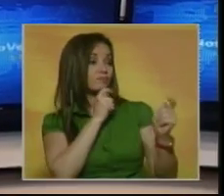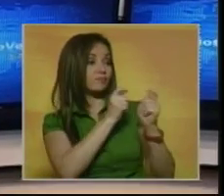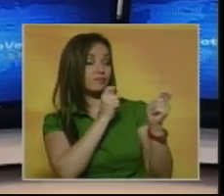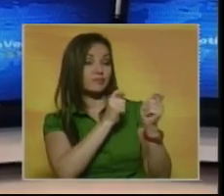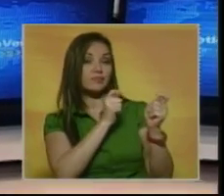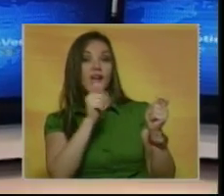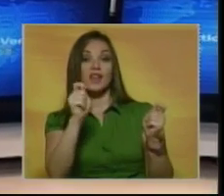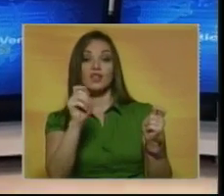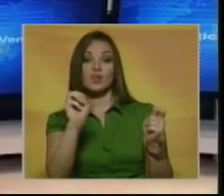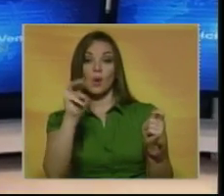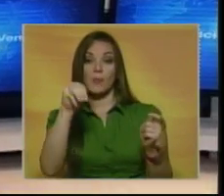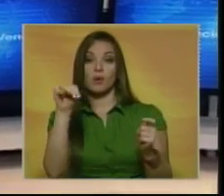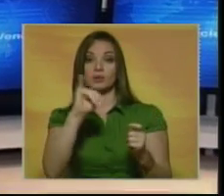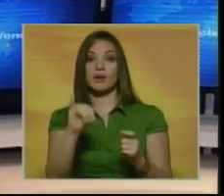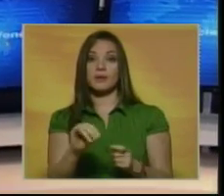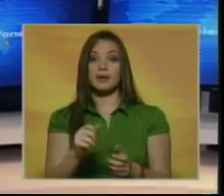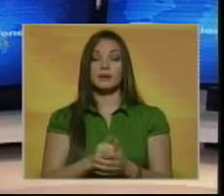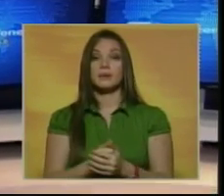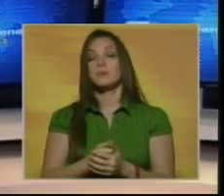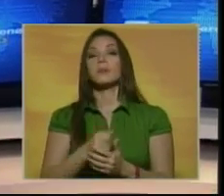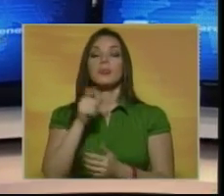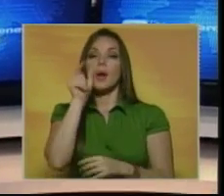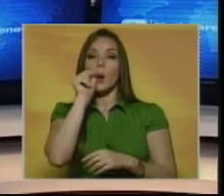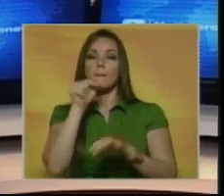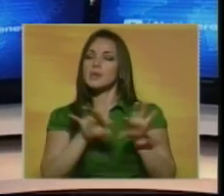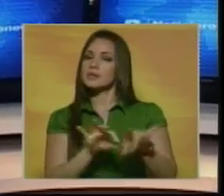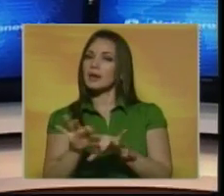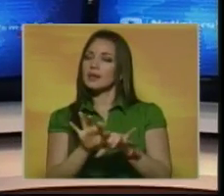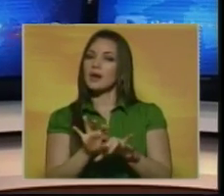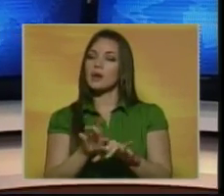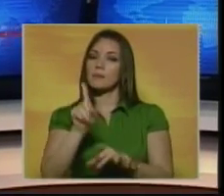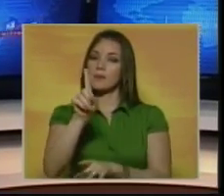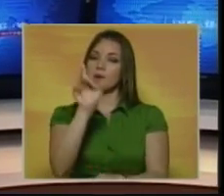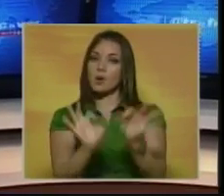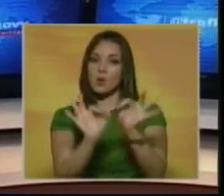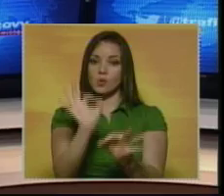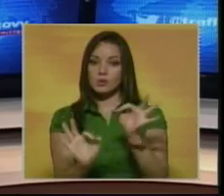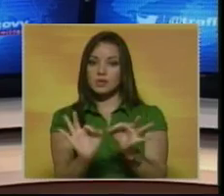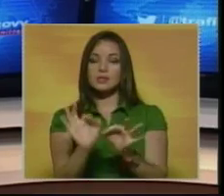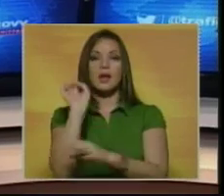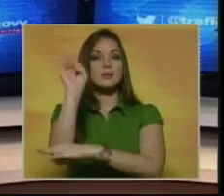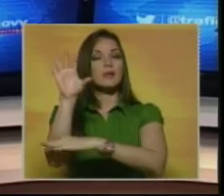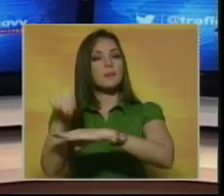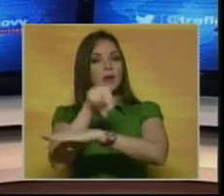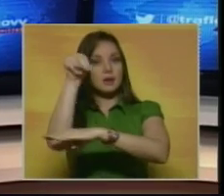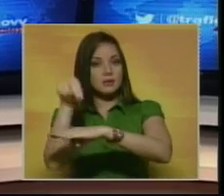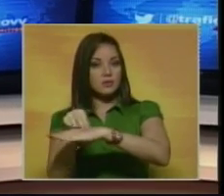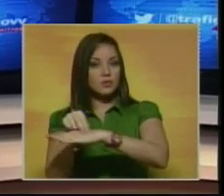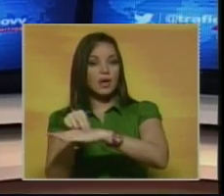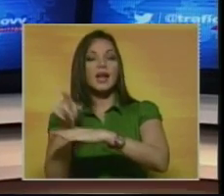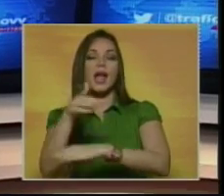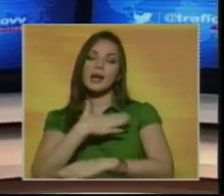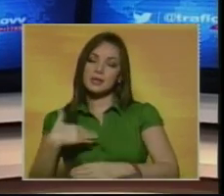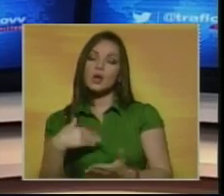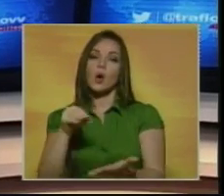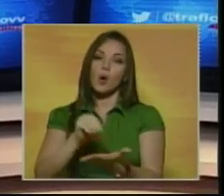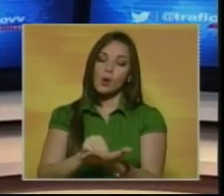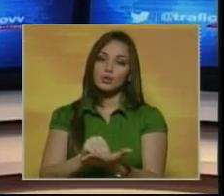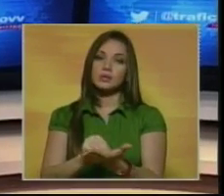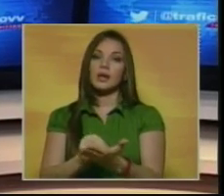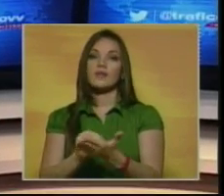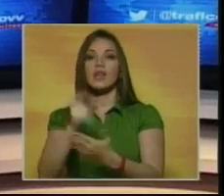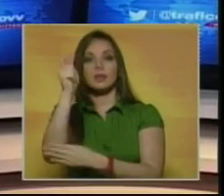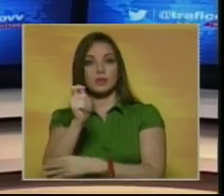acompaña Tomás Guanipa. Él es secretario general de Primero Justicia, diputado ante la Asamblea Nacional y candidato a la reelección por el Distrito Capital